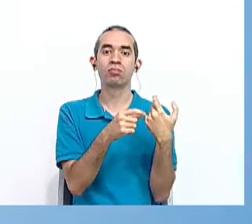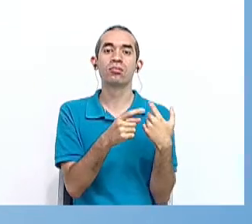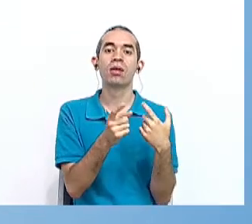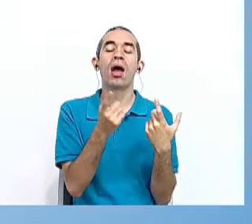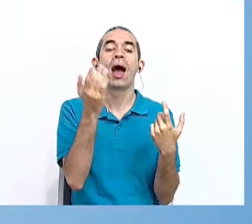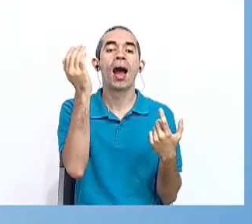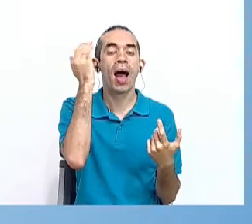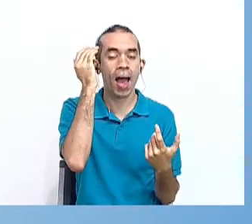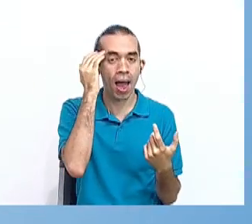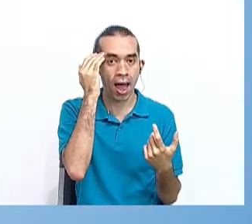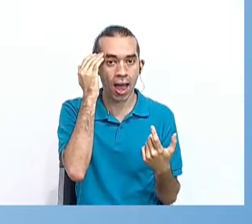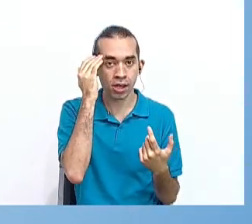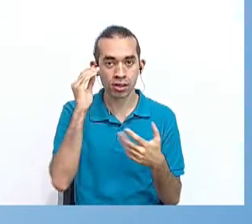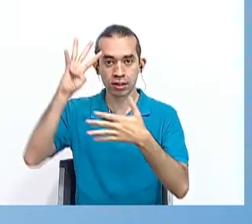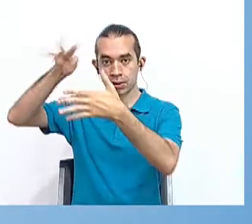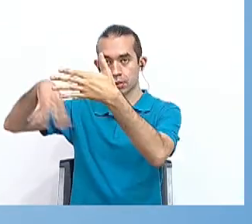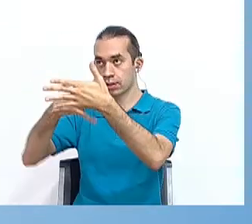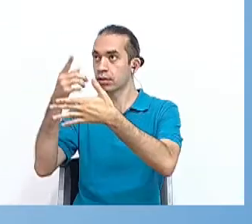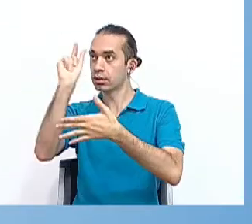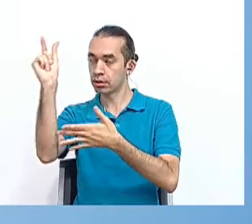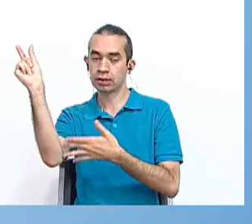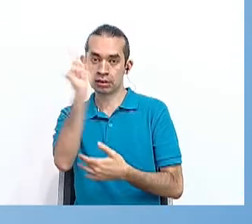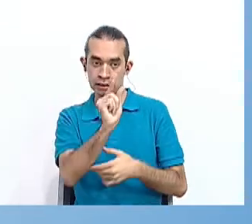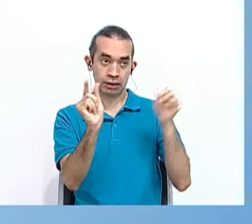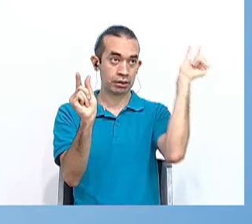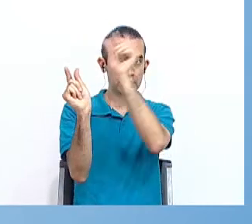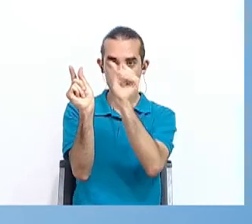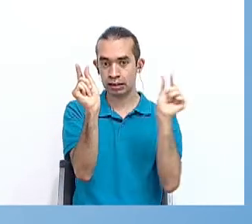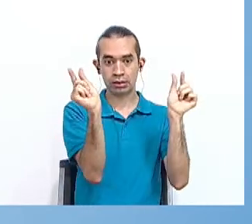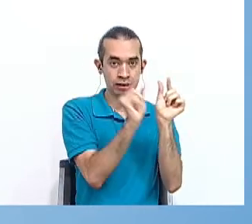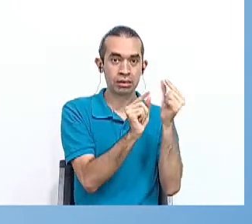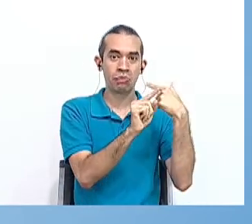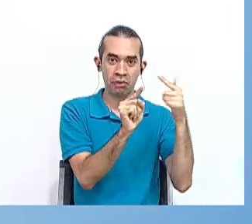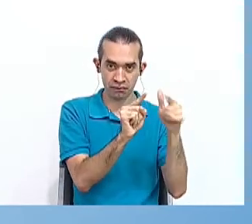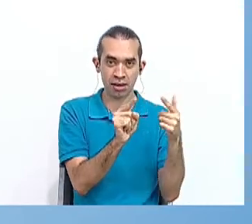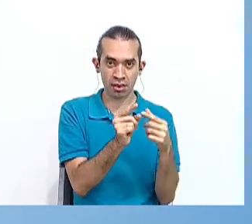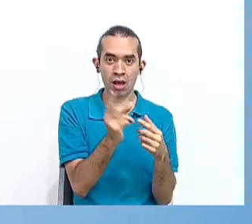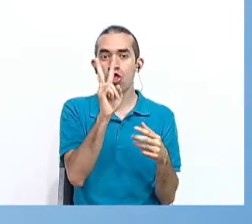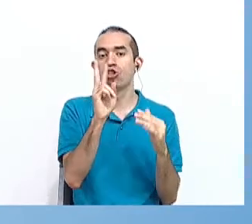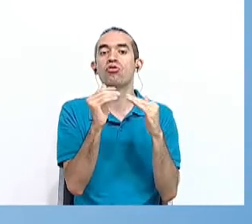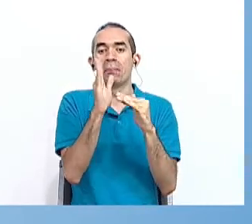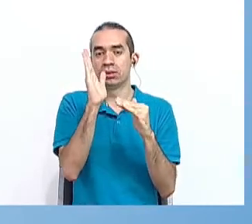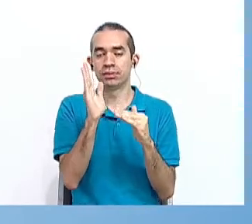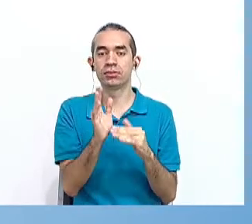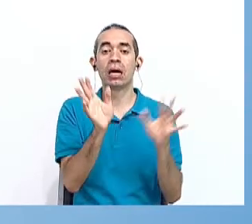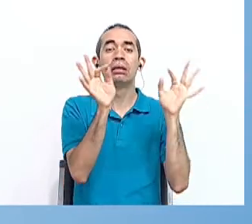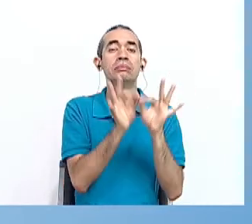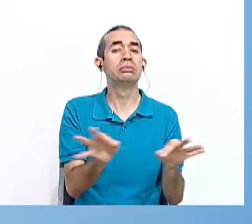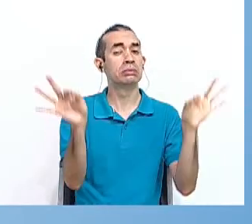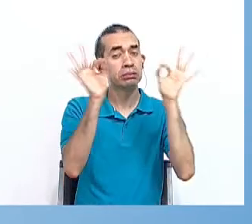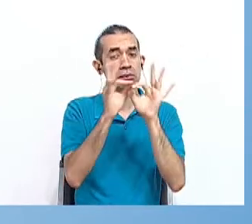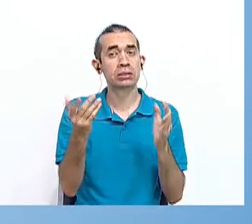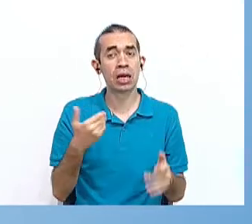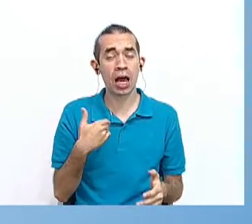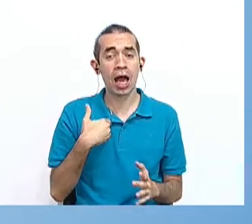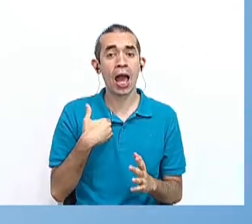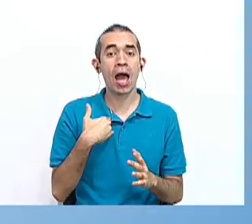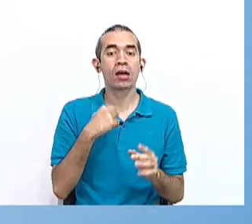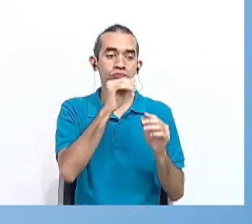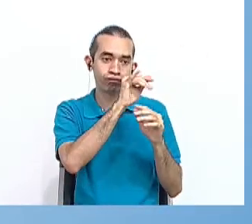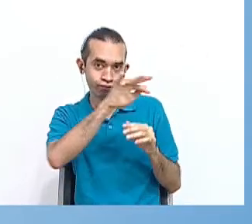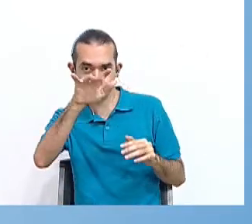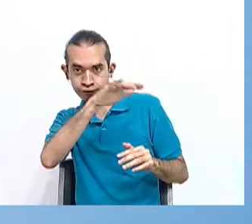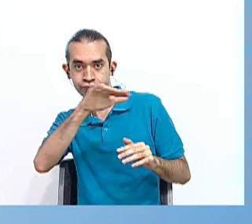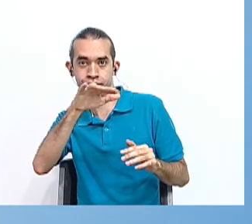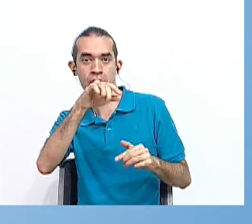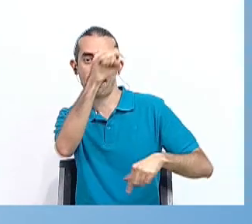unión de 2 o más elementos de la tabla periódica. Y una característica esencial es que tienen una fórmula química,